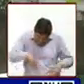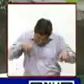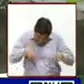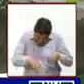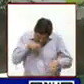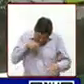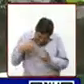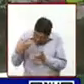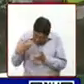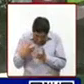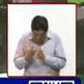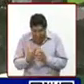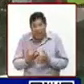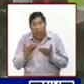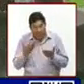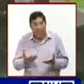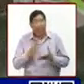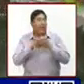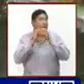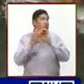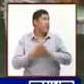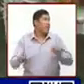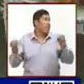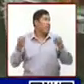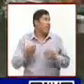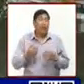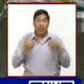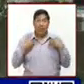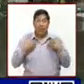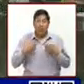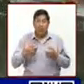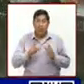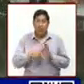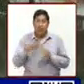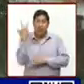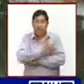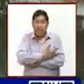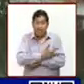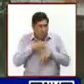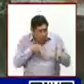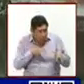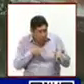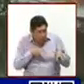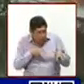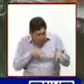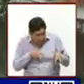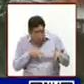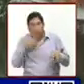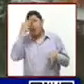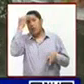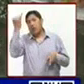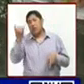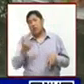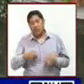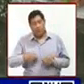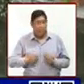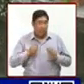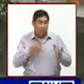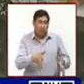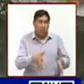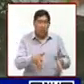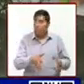Profanadores de tumbas, porque había ese cuento, ¿no? Que teníamos que venir después de unos 3 días, teníamos que venir a ver, porque se lo enterraba